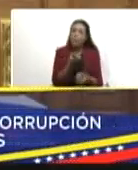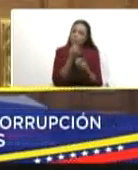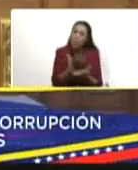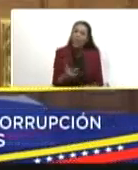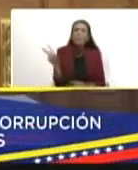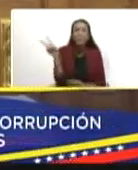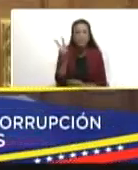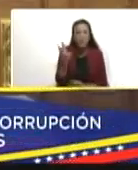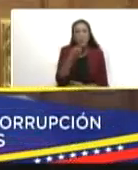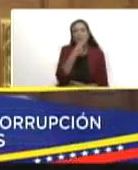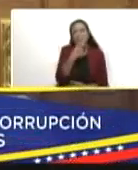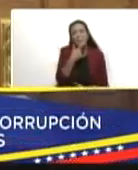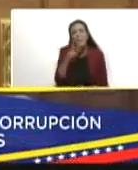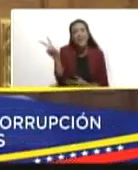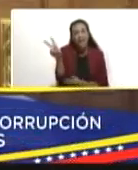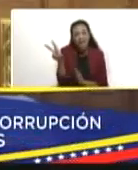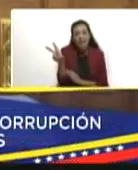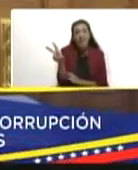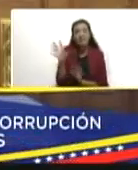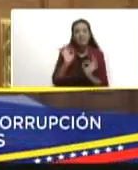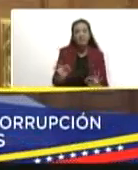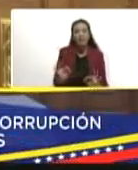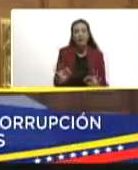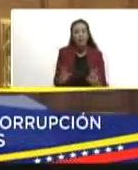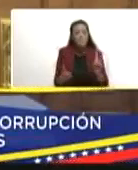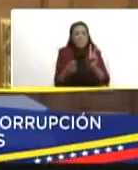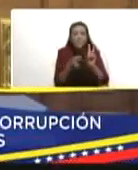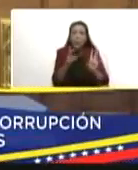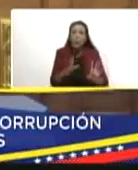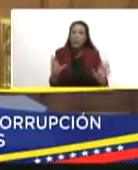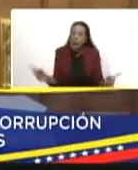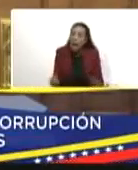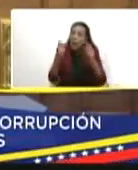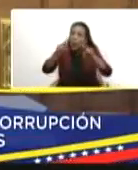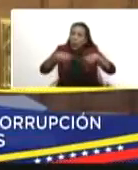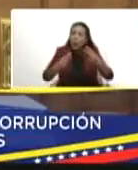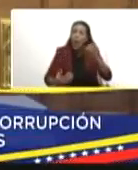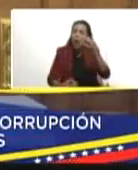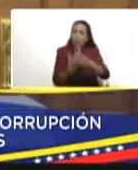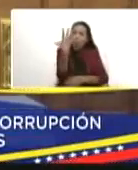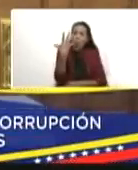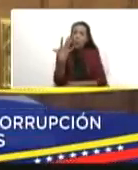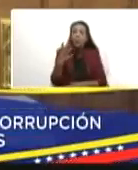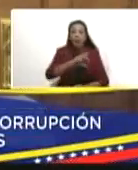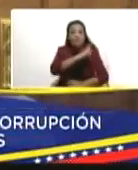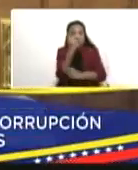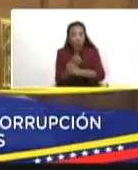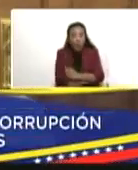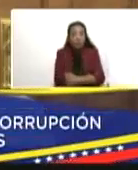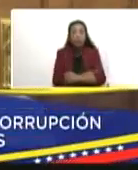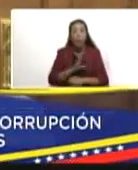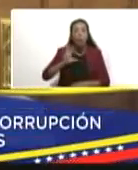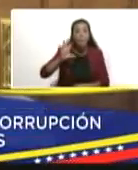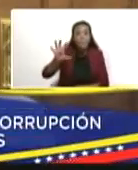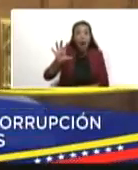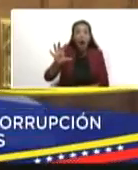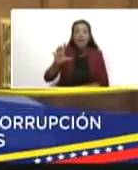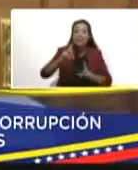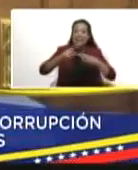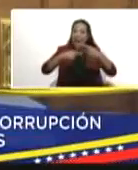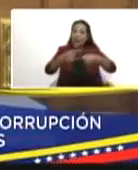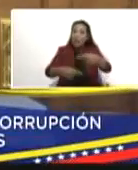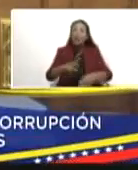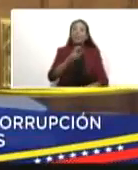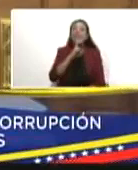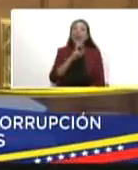Venezuela hermosa que ha sido el relanzamiento y fortalecimiento de la generación de